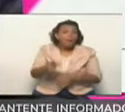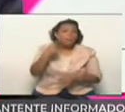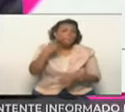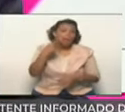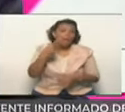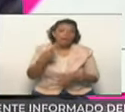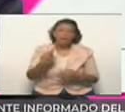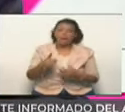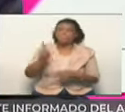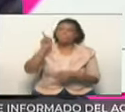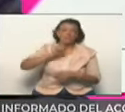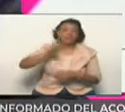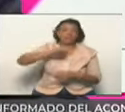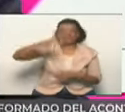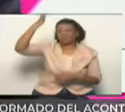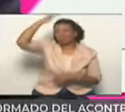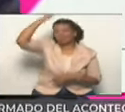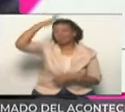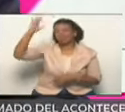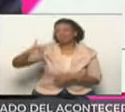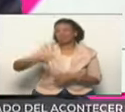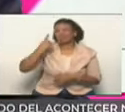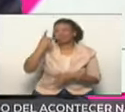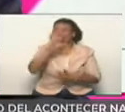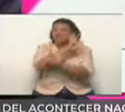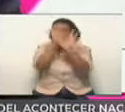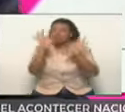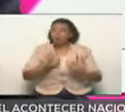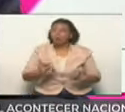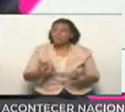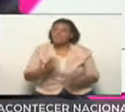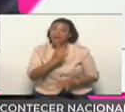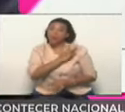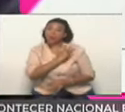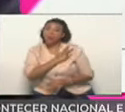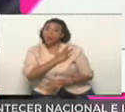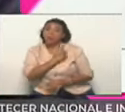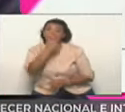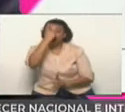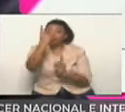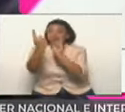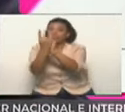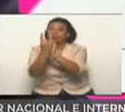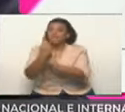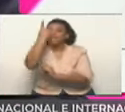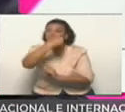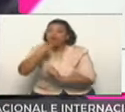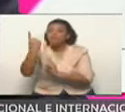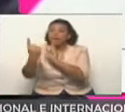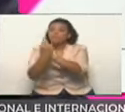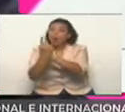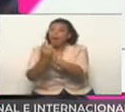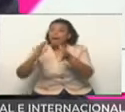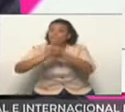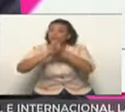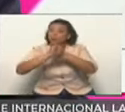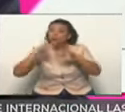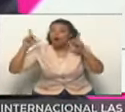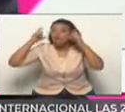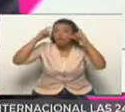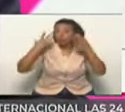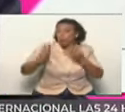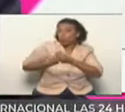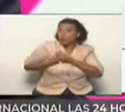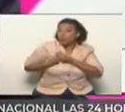ardid, que fue un engaño, que fue una artimaña de Lula para no ir allá a verlo a usted, no tener que hacer un abrazo o una foto con usted, ni